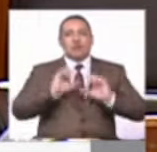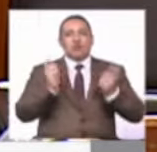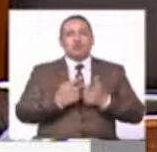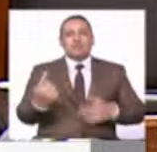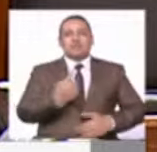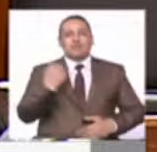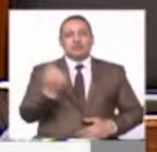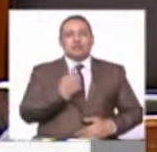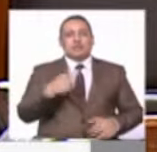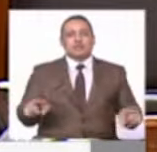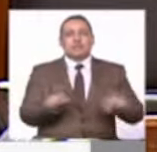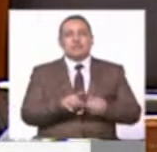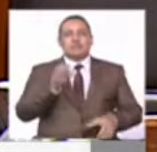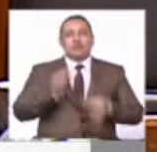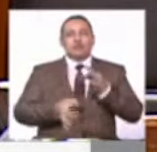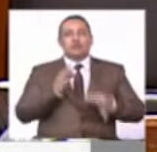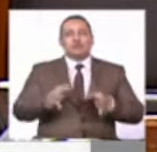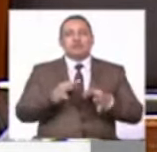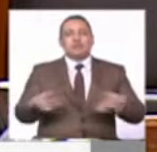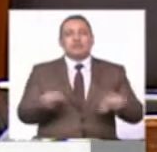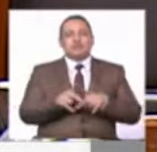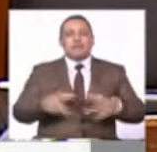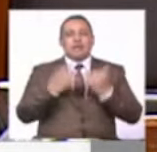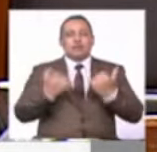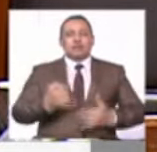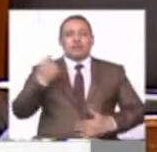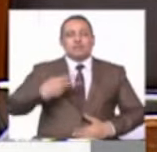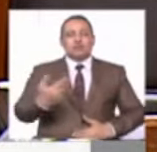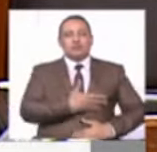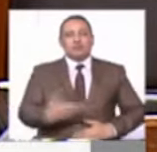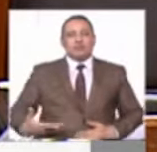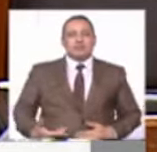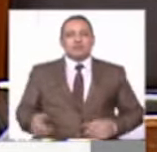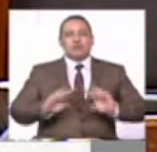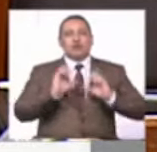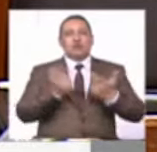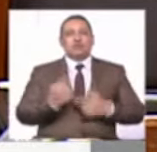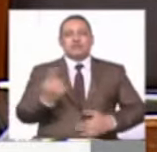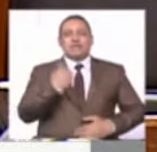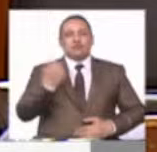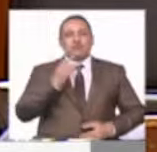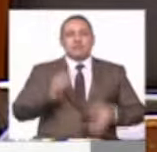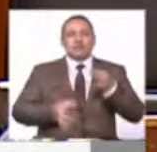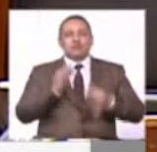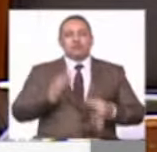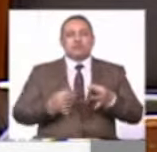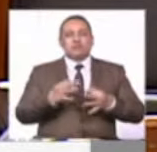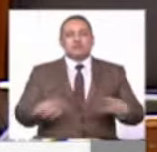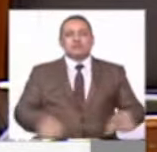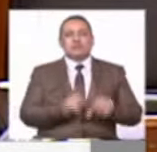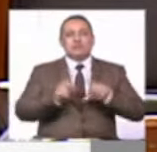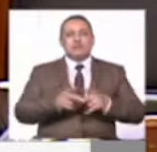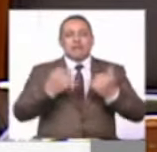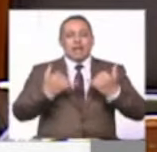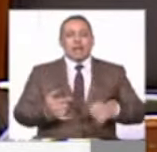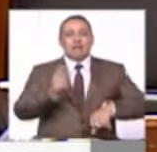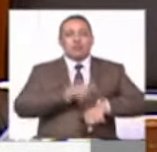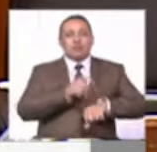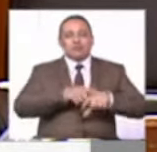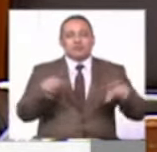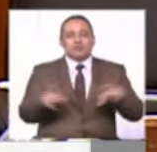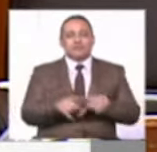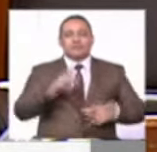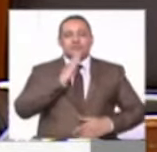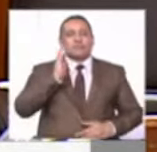Nacional de Justicia actual vicepresidente de la junta Nacional de justicia al momento de la